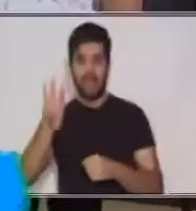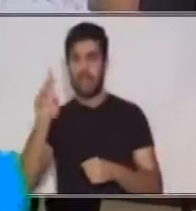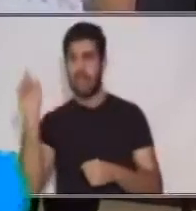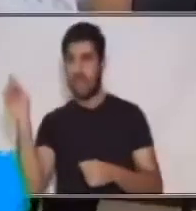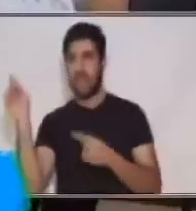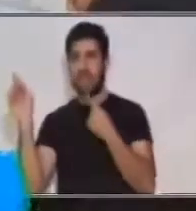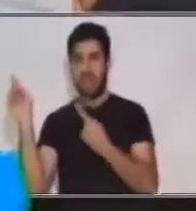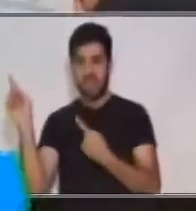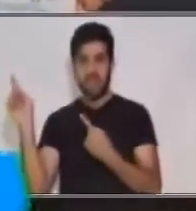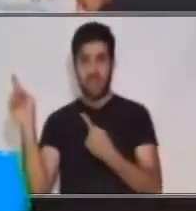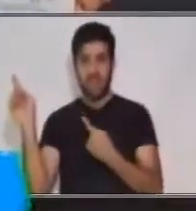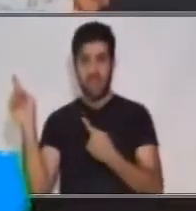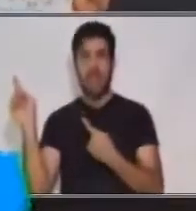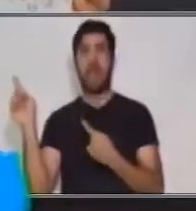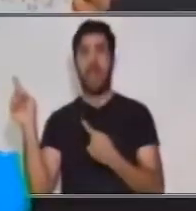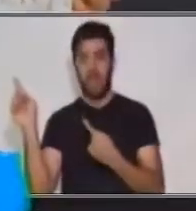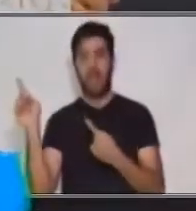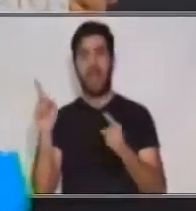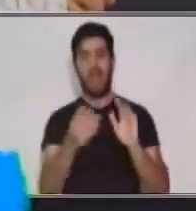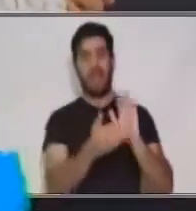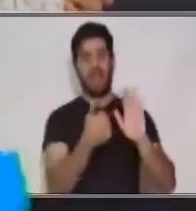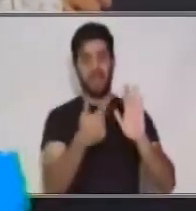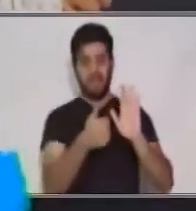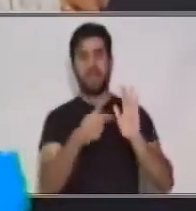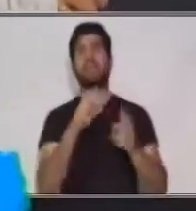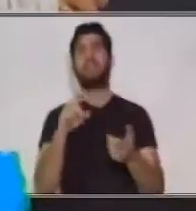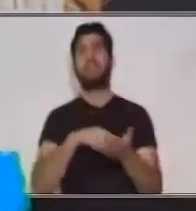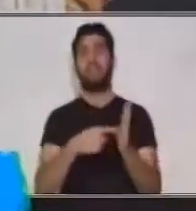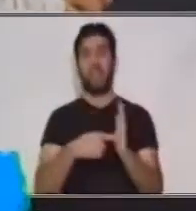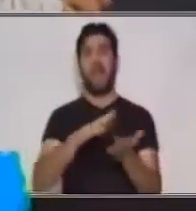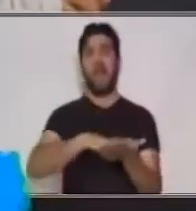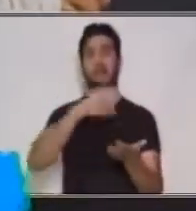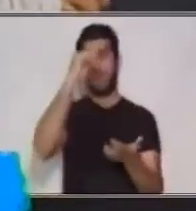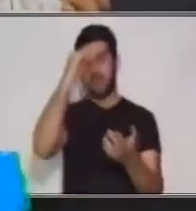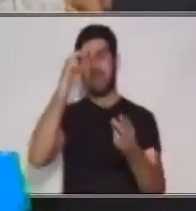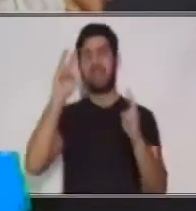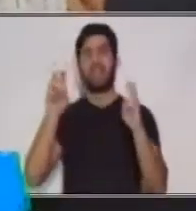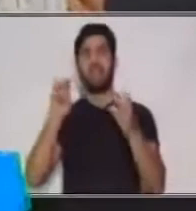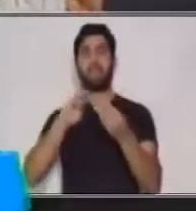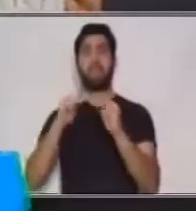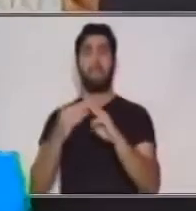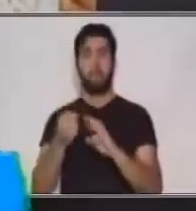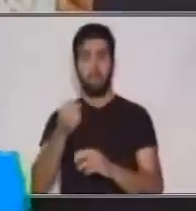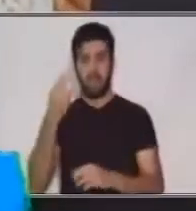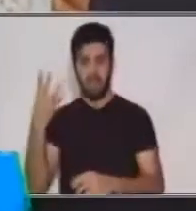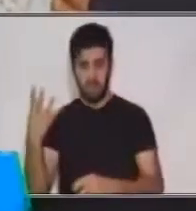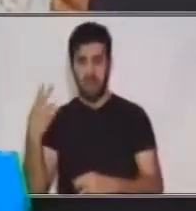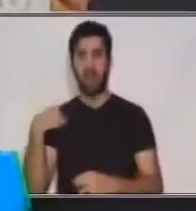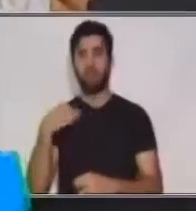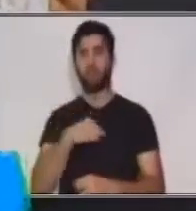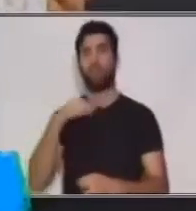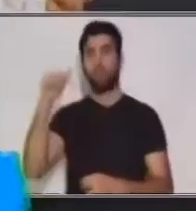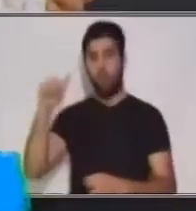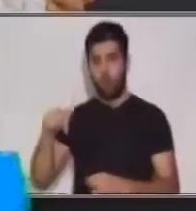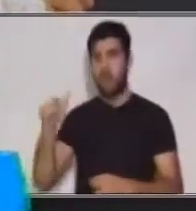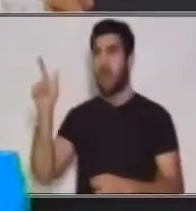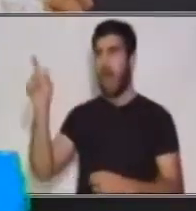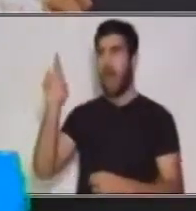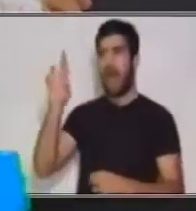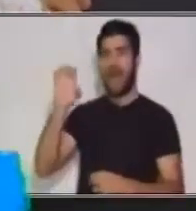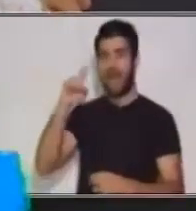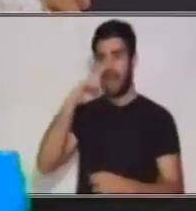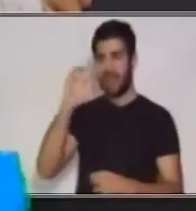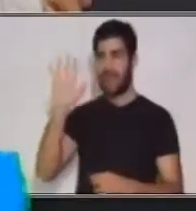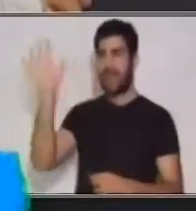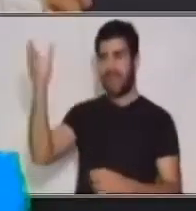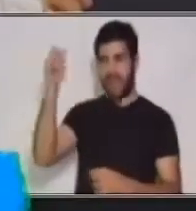donde tenemos, donde dice aprendamos matemáticas, tenemos nuestro reto para poder trabajar. Ahí